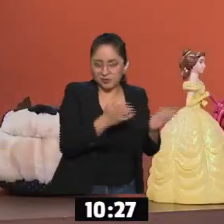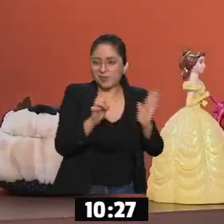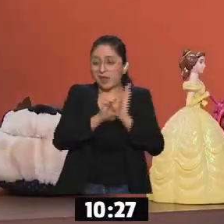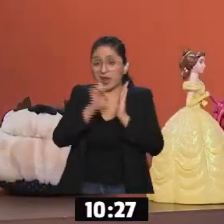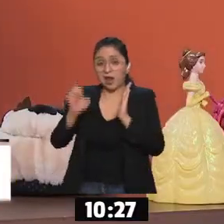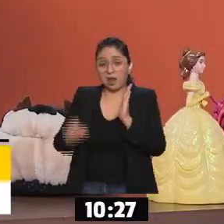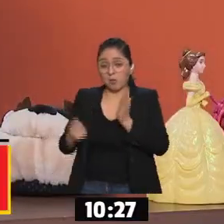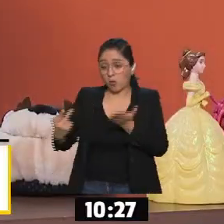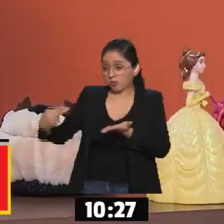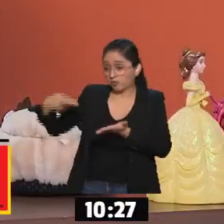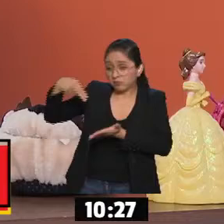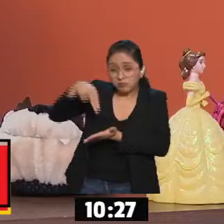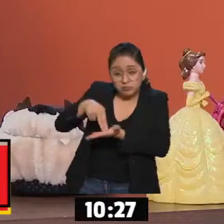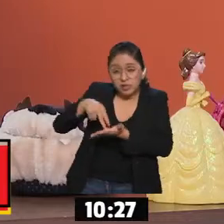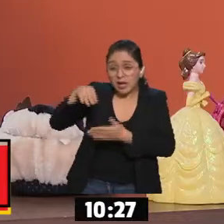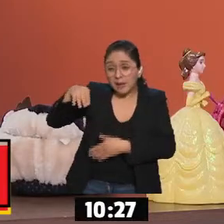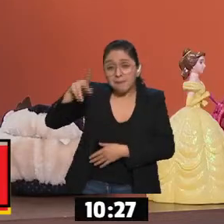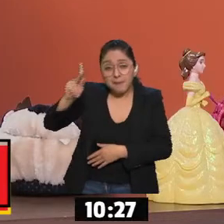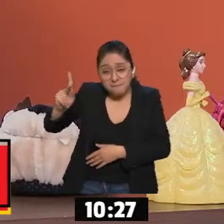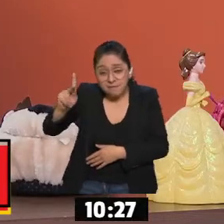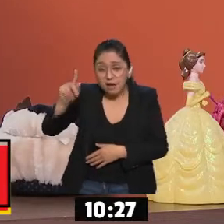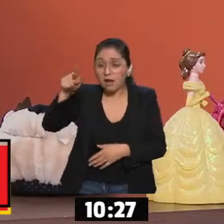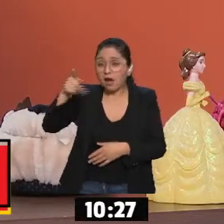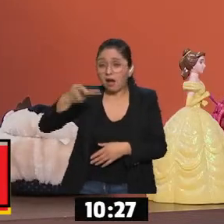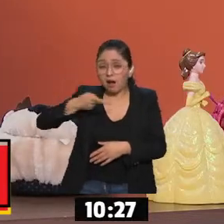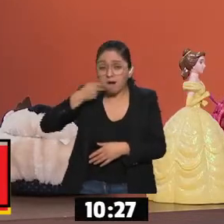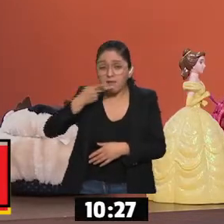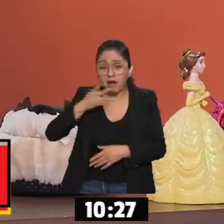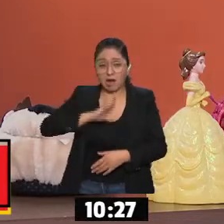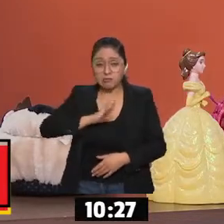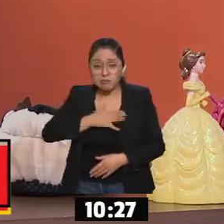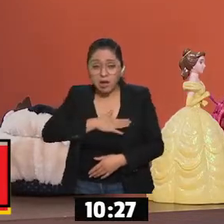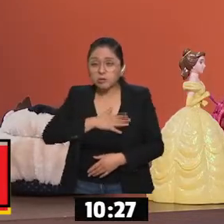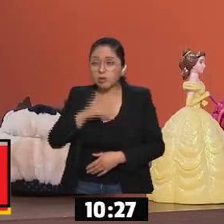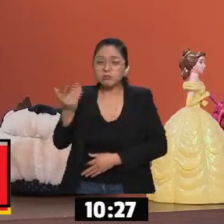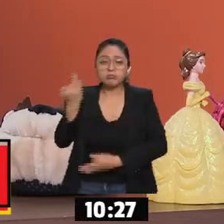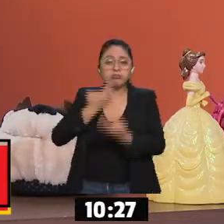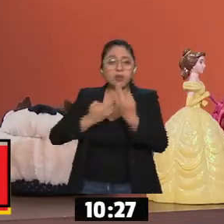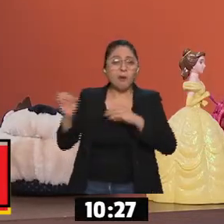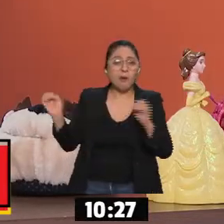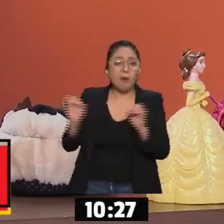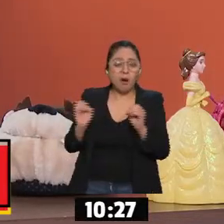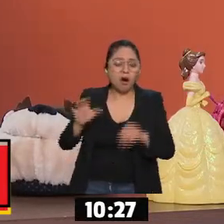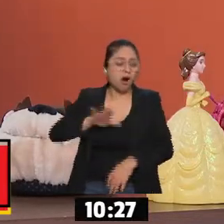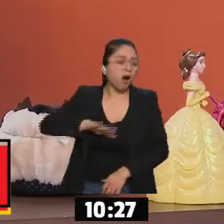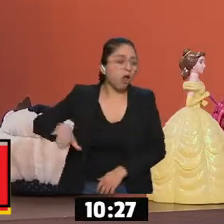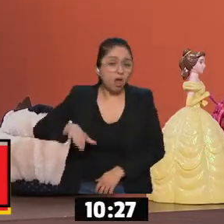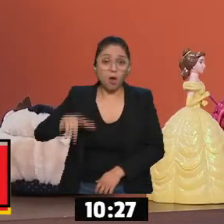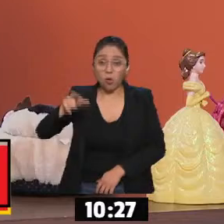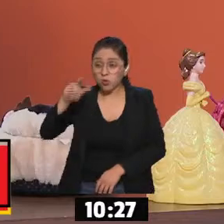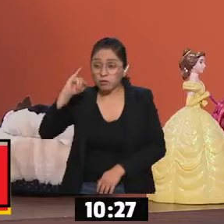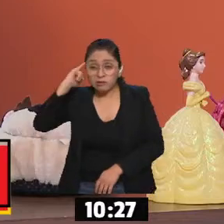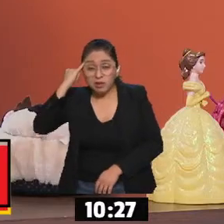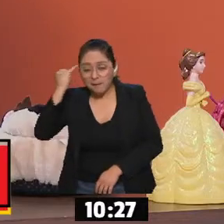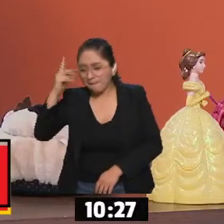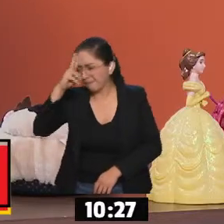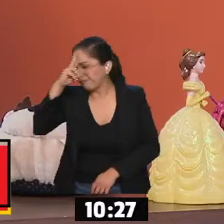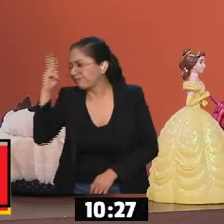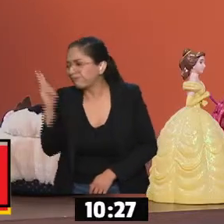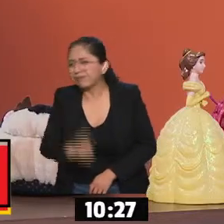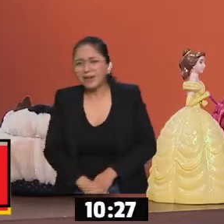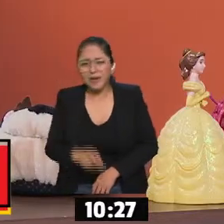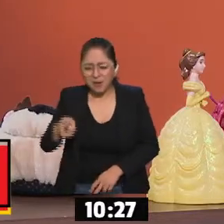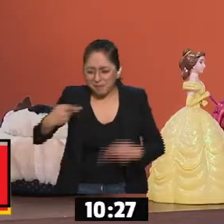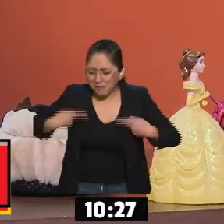mal. Ahora imagínate si llegas hablando otro idioma, ¿verdad? Y ahí ya la cosa se pone imposible. O en salud o en lo